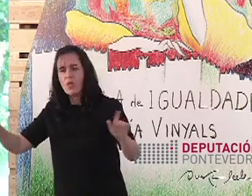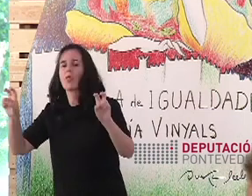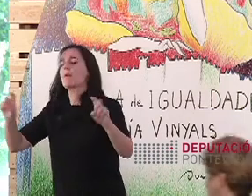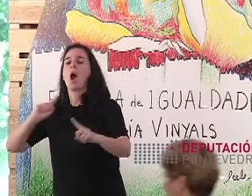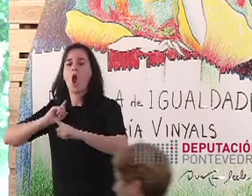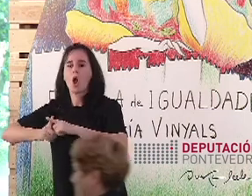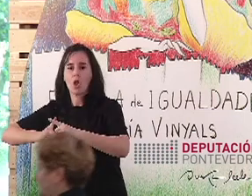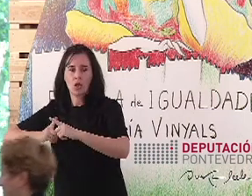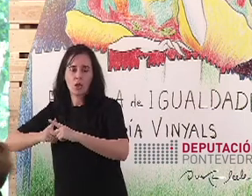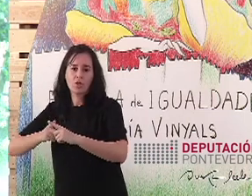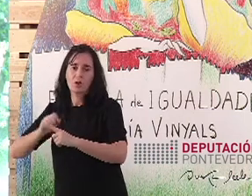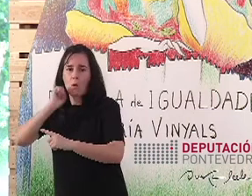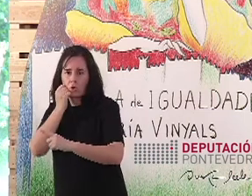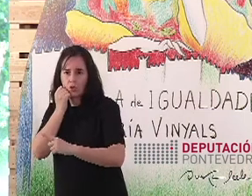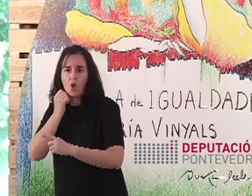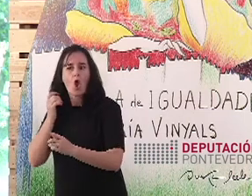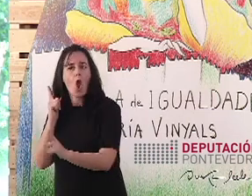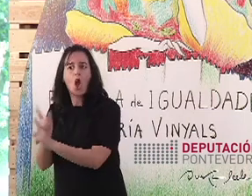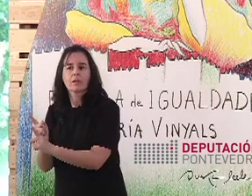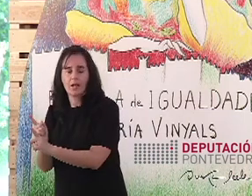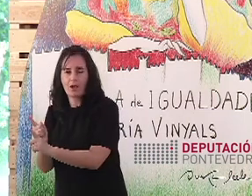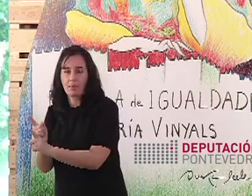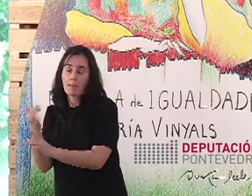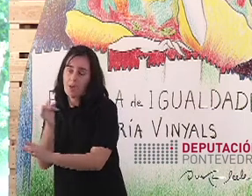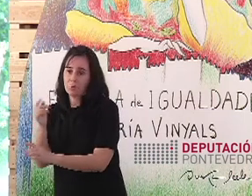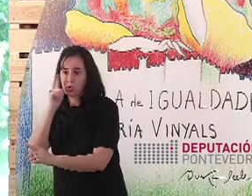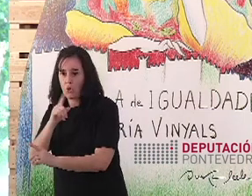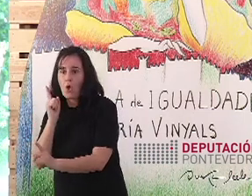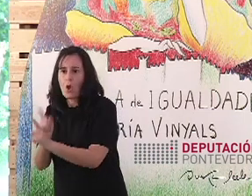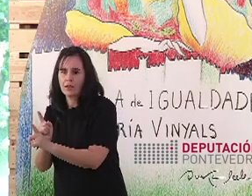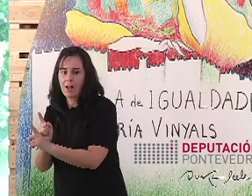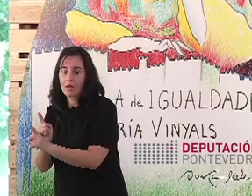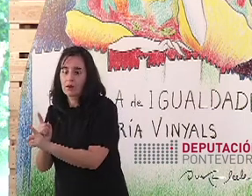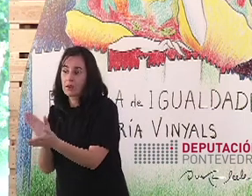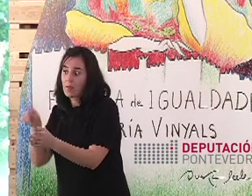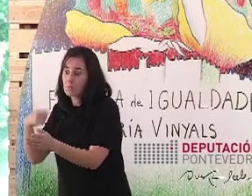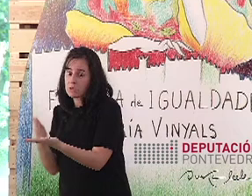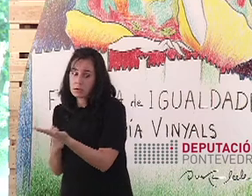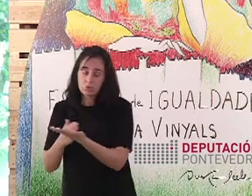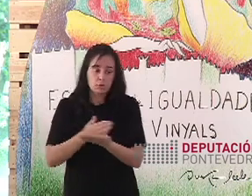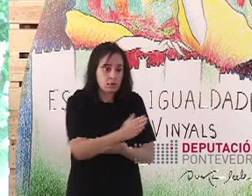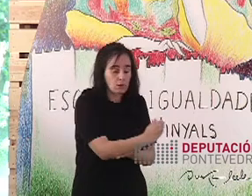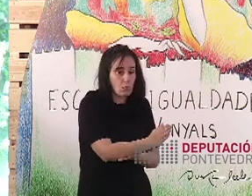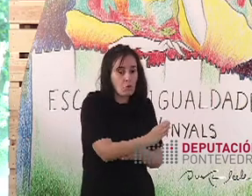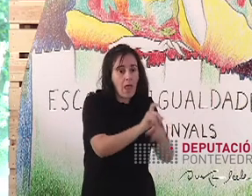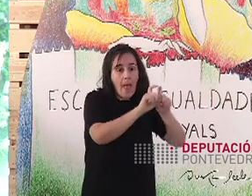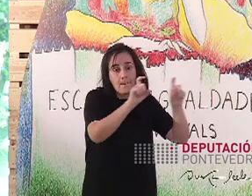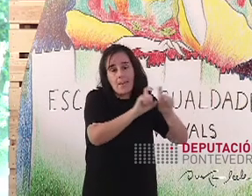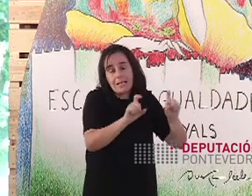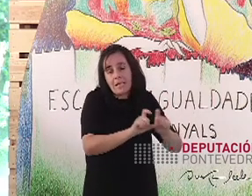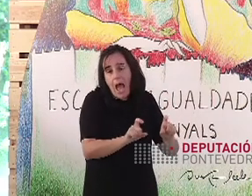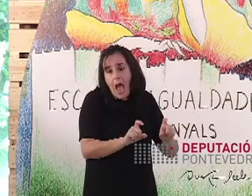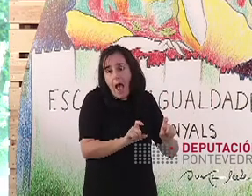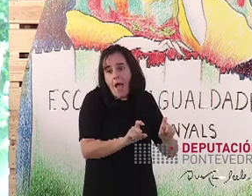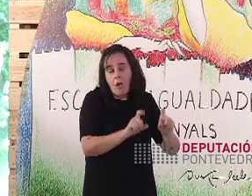a prostitución, e por outro, resulta que unha gran empresa, bueno, unha empresa de prostíbulos se lle